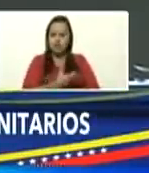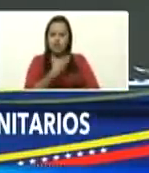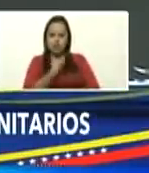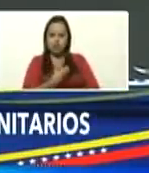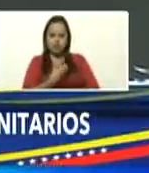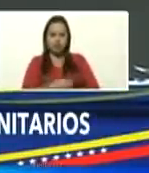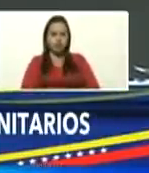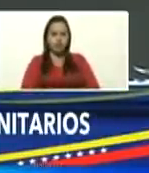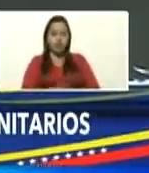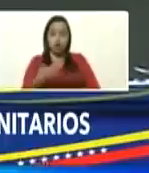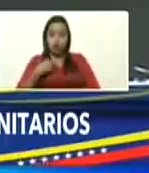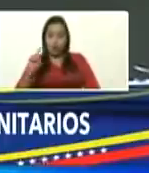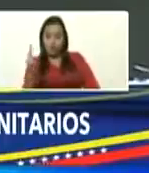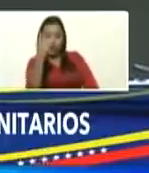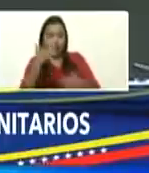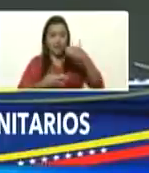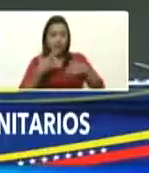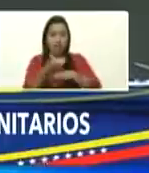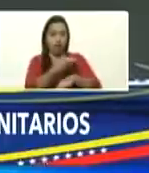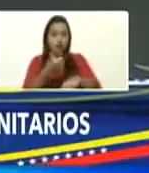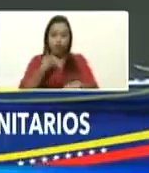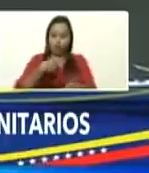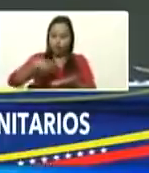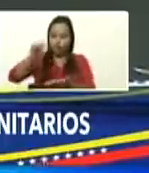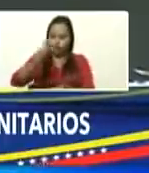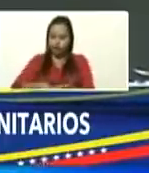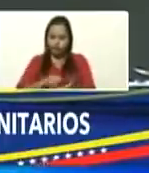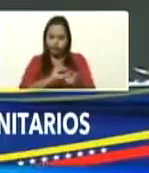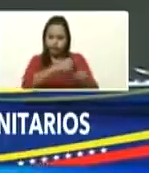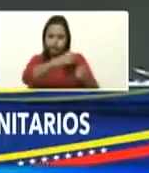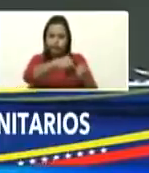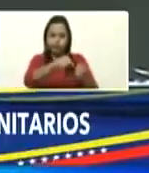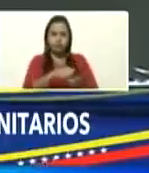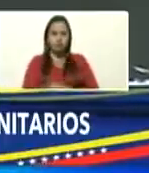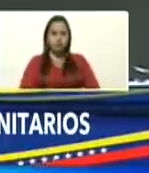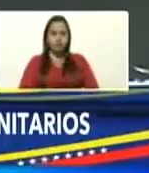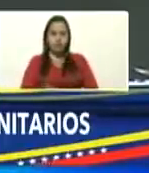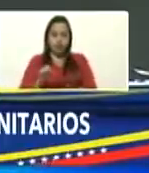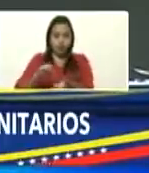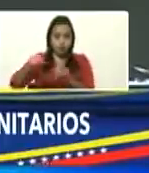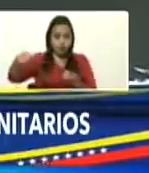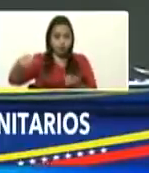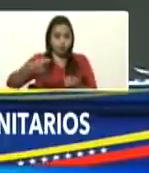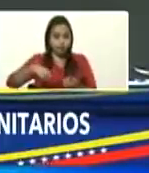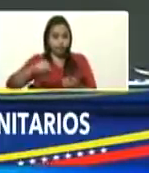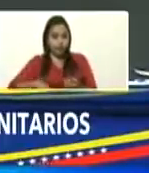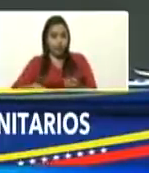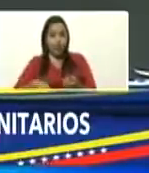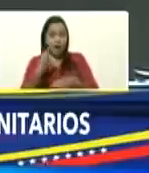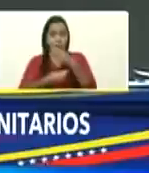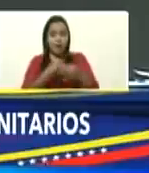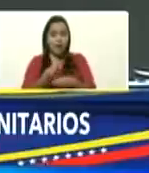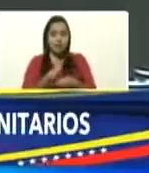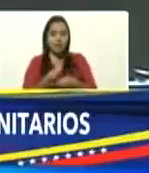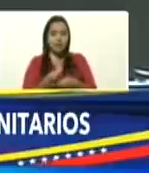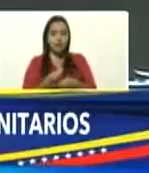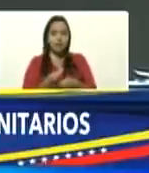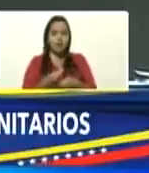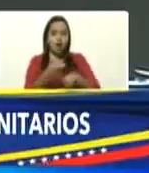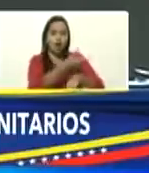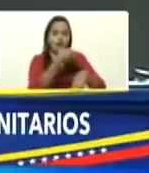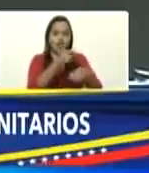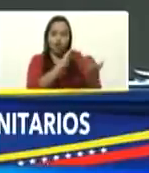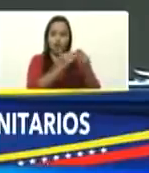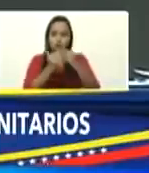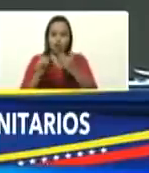Yo, como primer acto de gobierno, firmé un decreto, el decreto de la creación de los gobiernos comunitarios,